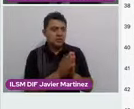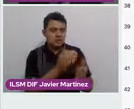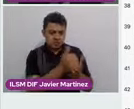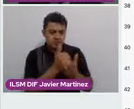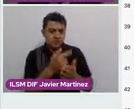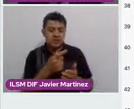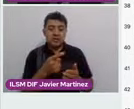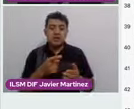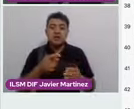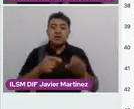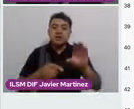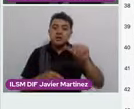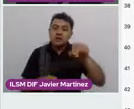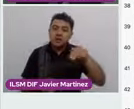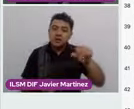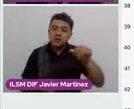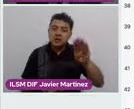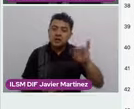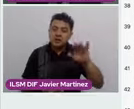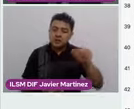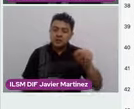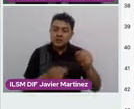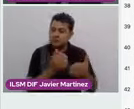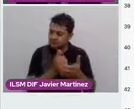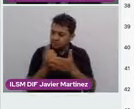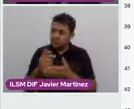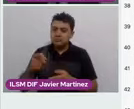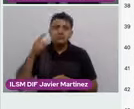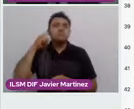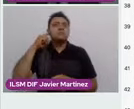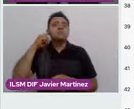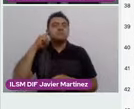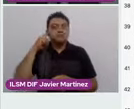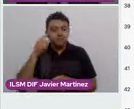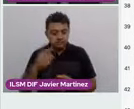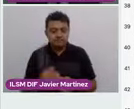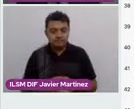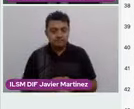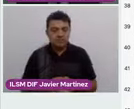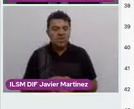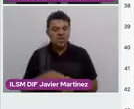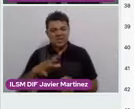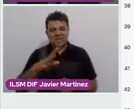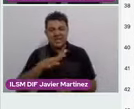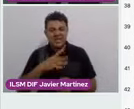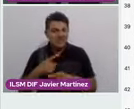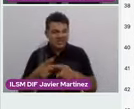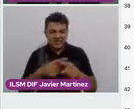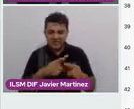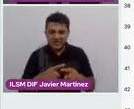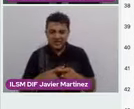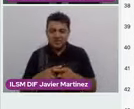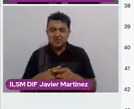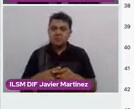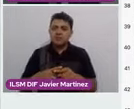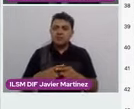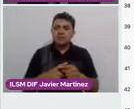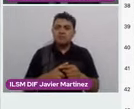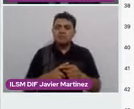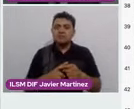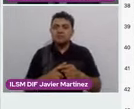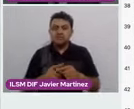que, yo sí lo he utilizado, hay fórmulas de cannabidol que están autorizadas, que tienen su registro